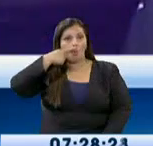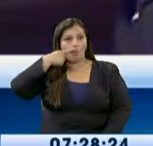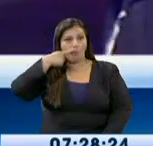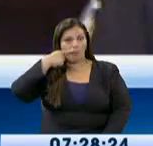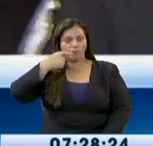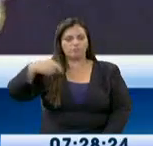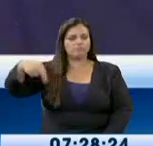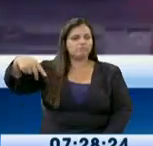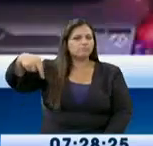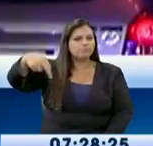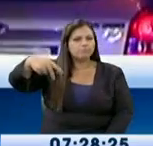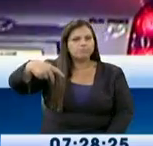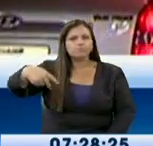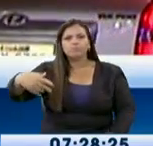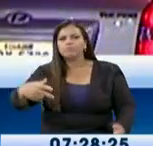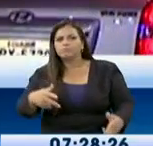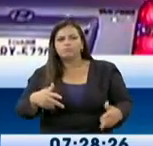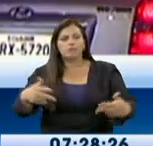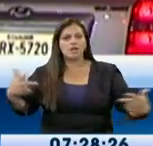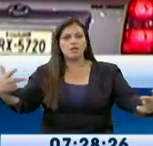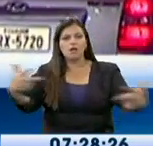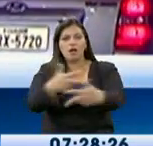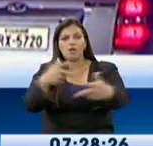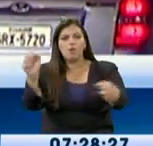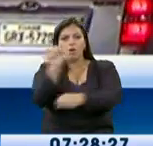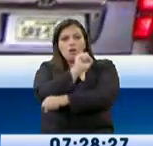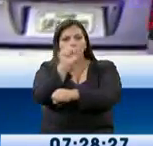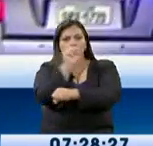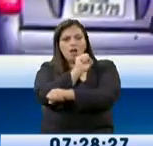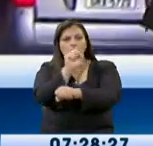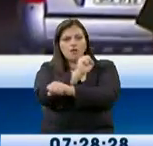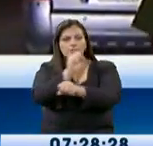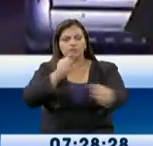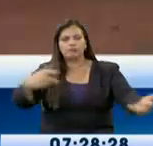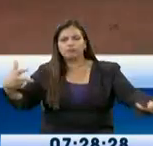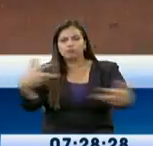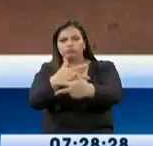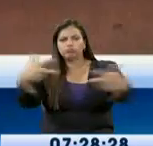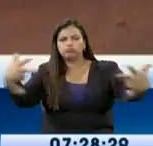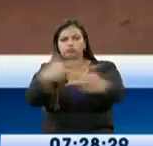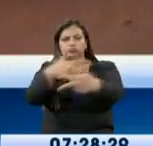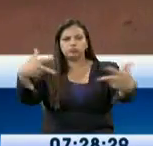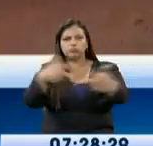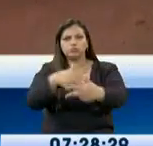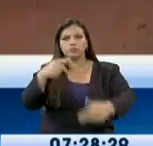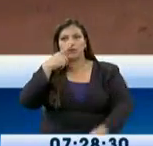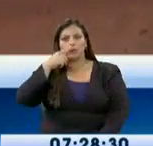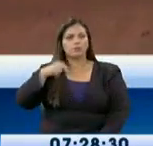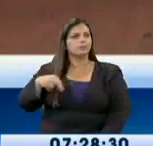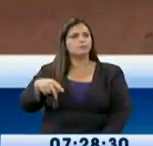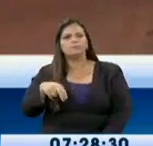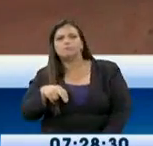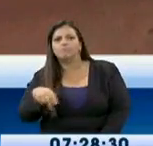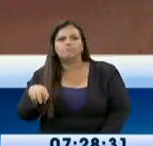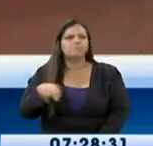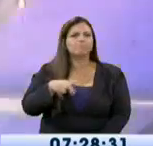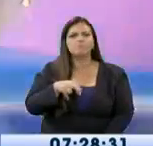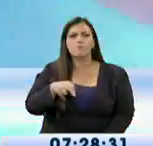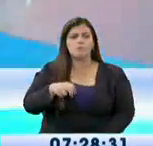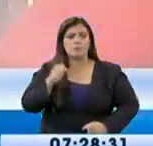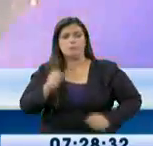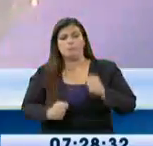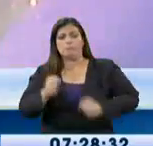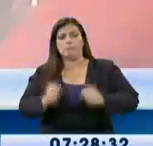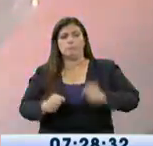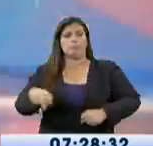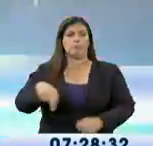Tenemos un señor atropellado. El vehículo causante del E19 se encuentra a unos metros más adelante. A una